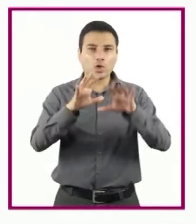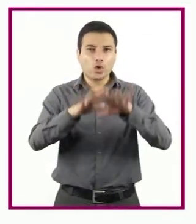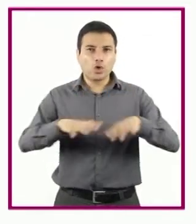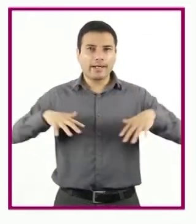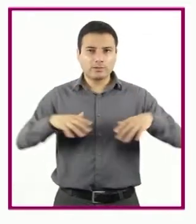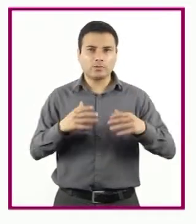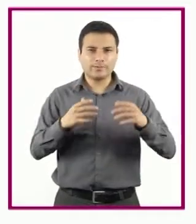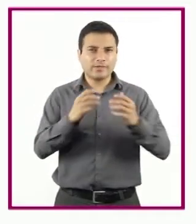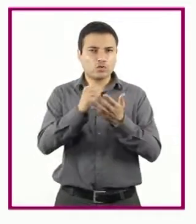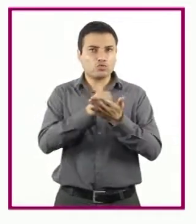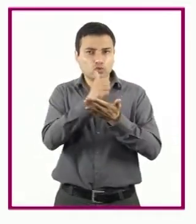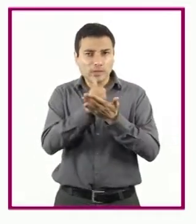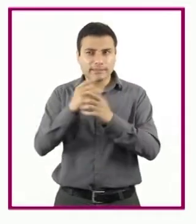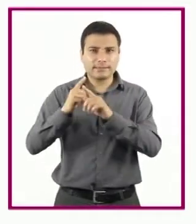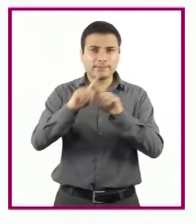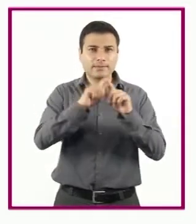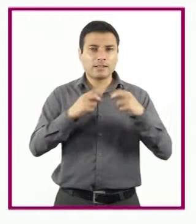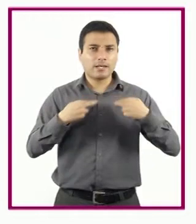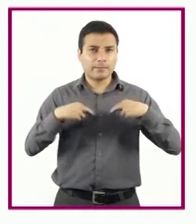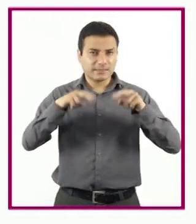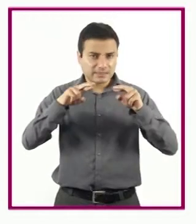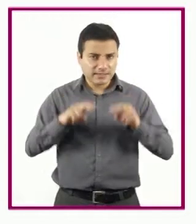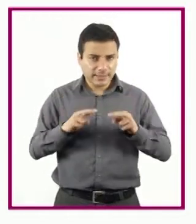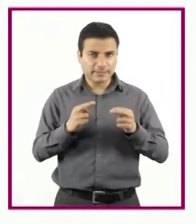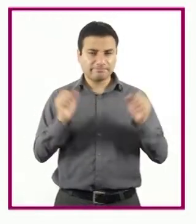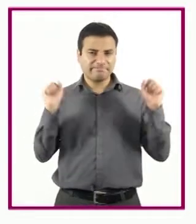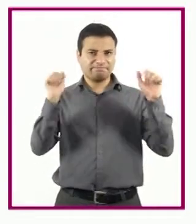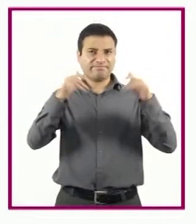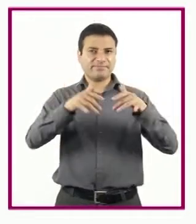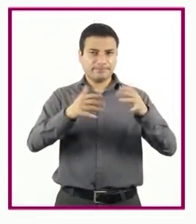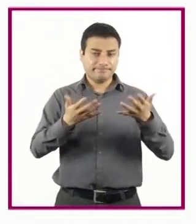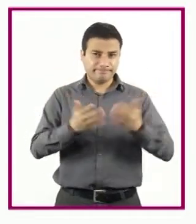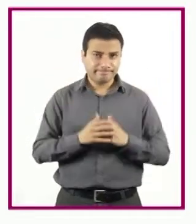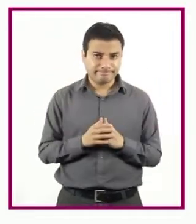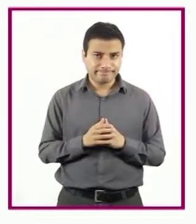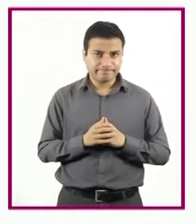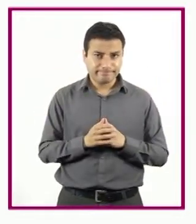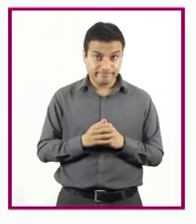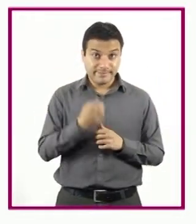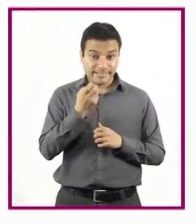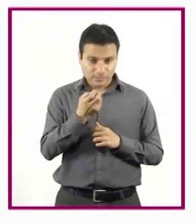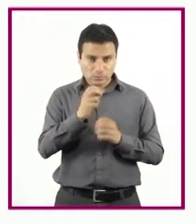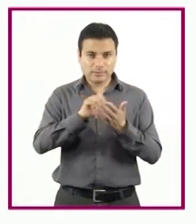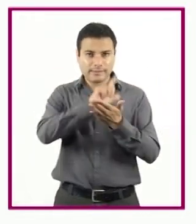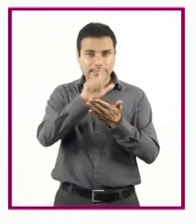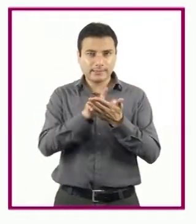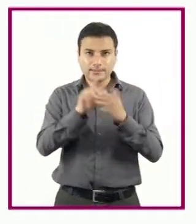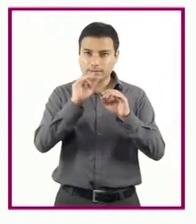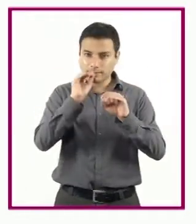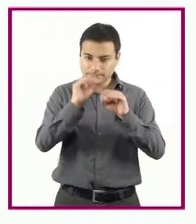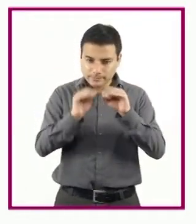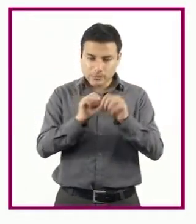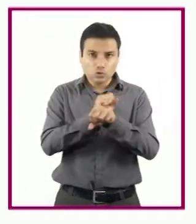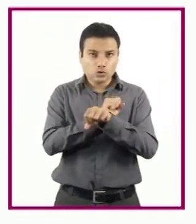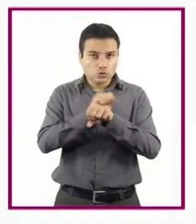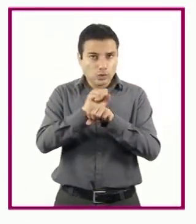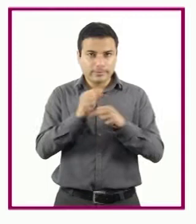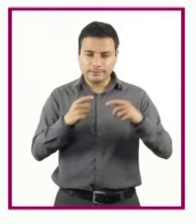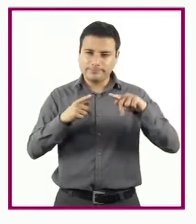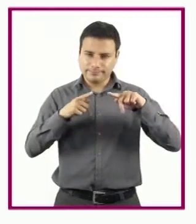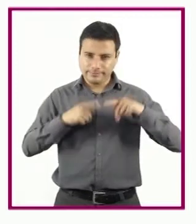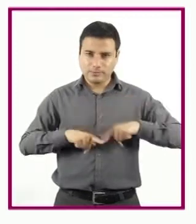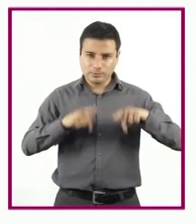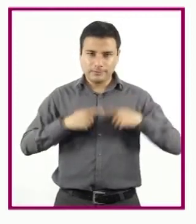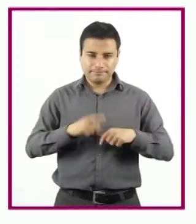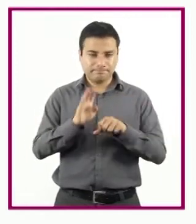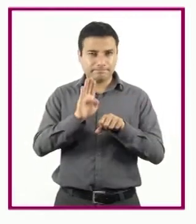de todas las ciudades, villas y lugares de este reino, que dicte leyes suaves y benéficas y